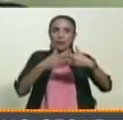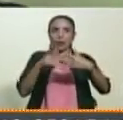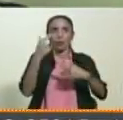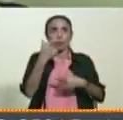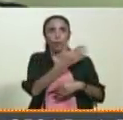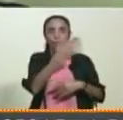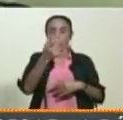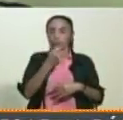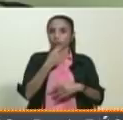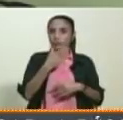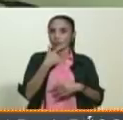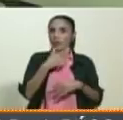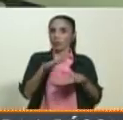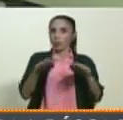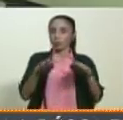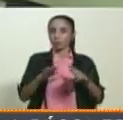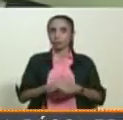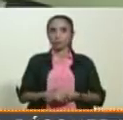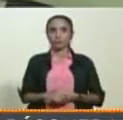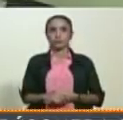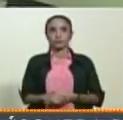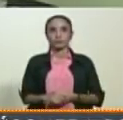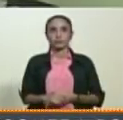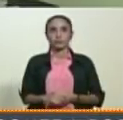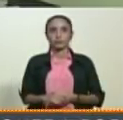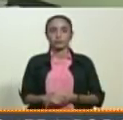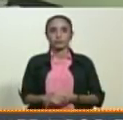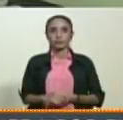bella esta sala de